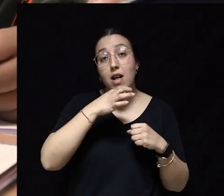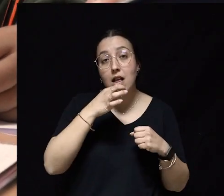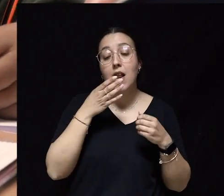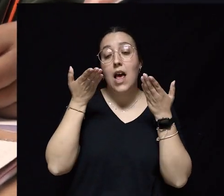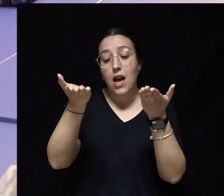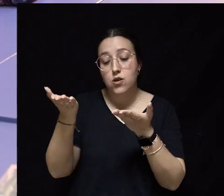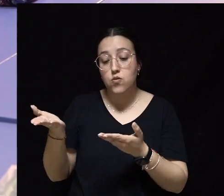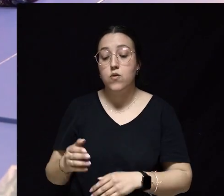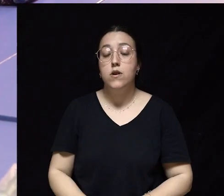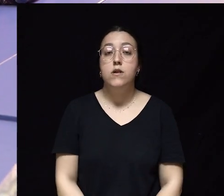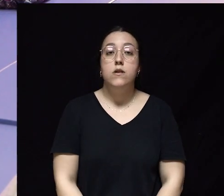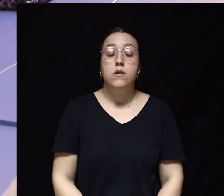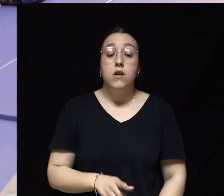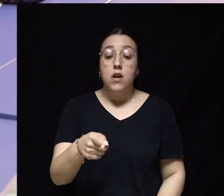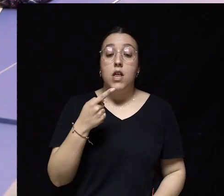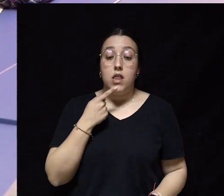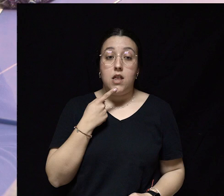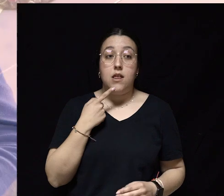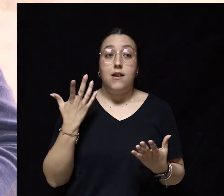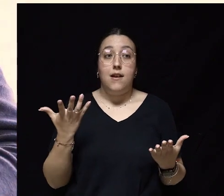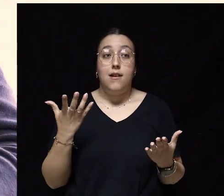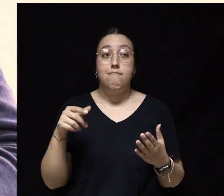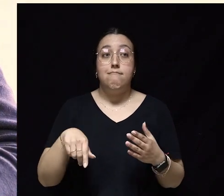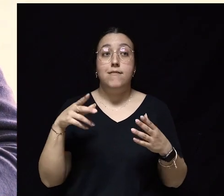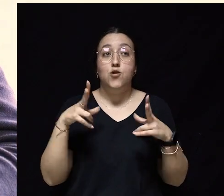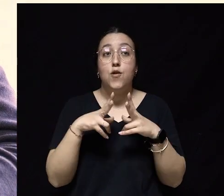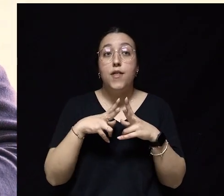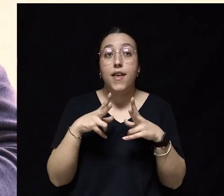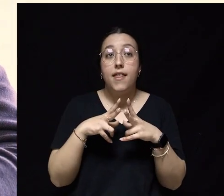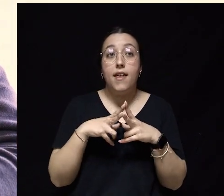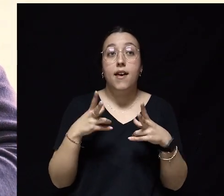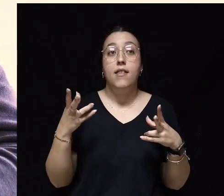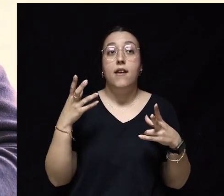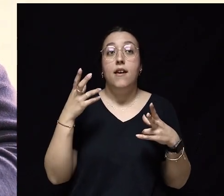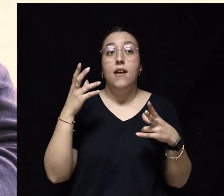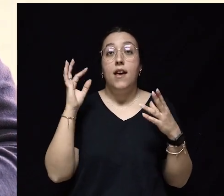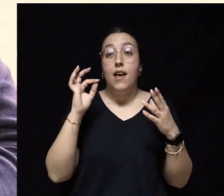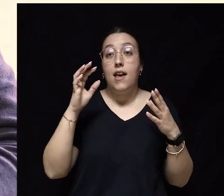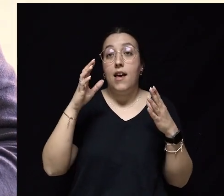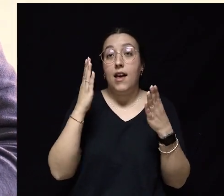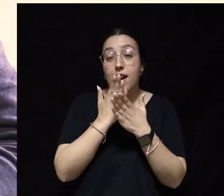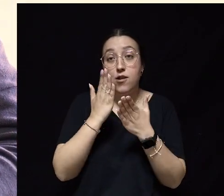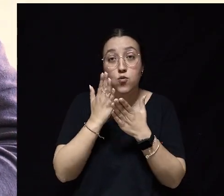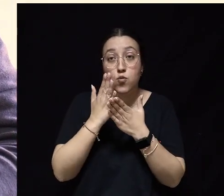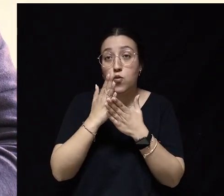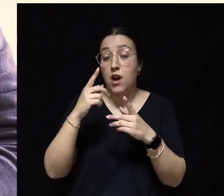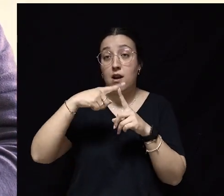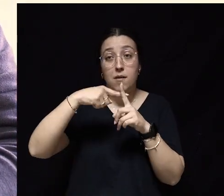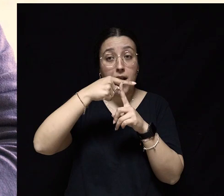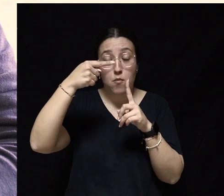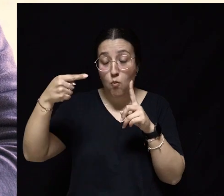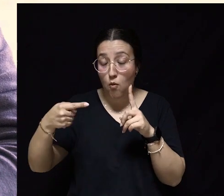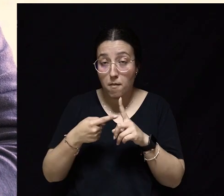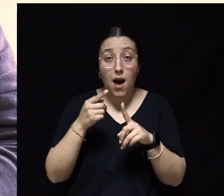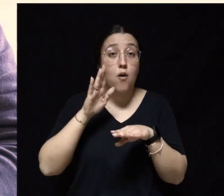de lectura y con ello la capacidad de comprensión. Teniendo en cuenta que la sociedad en general,